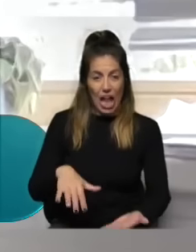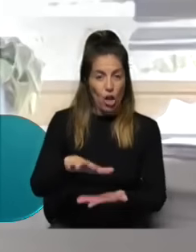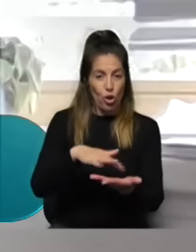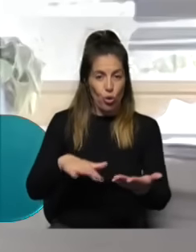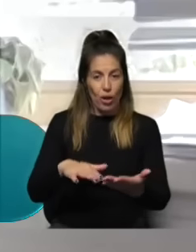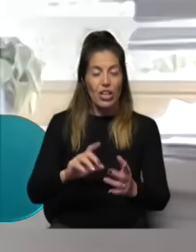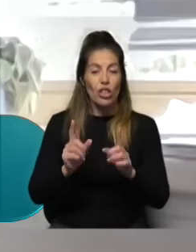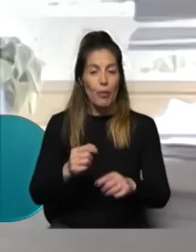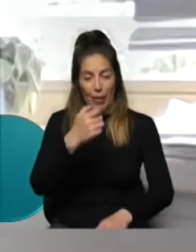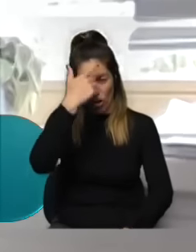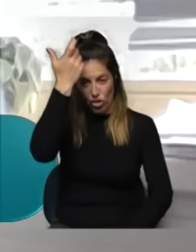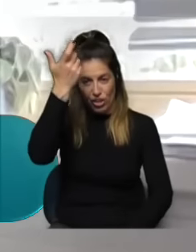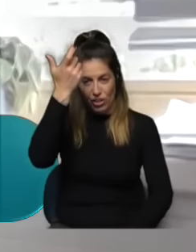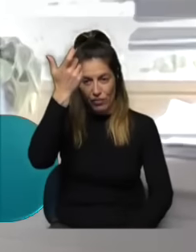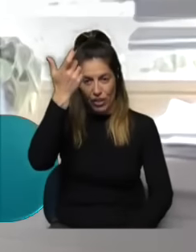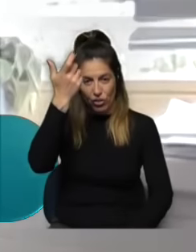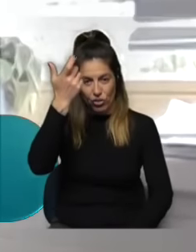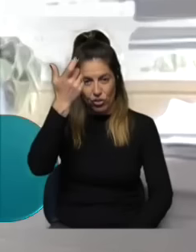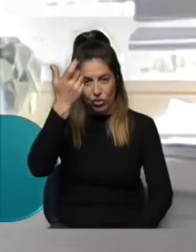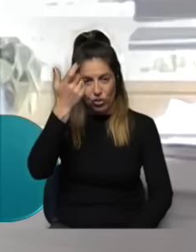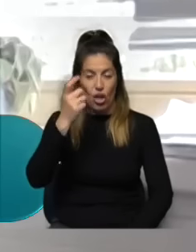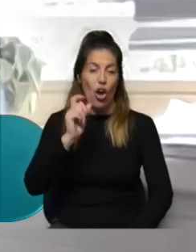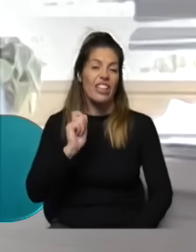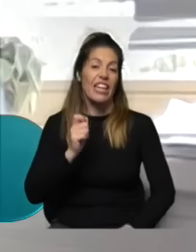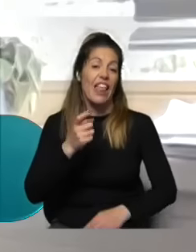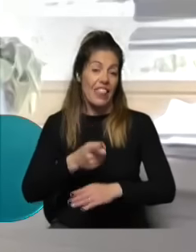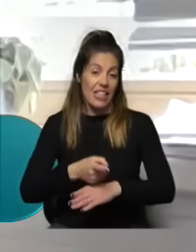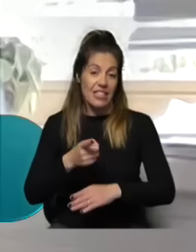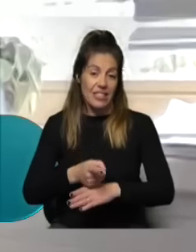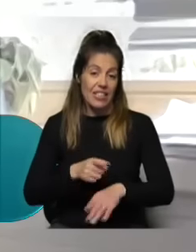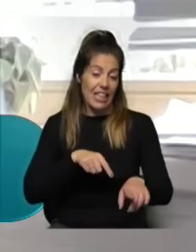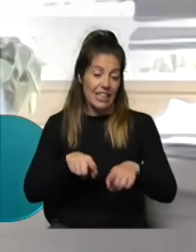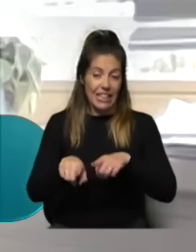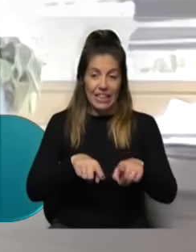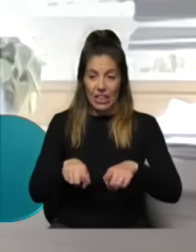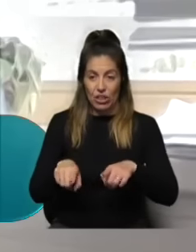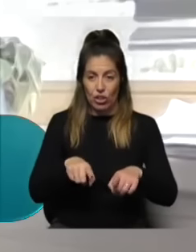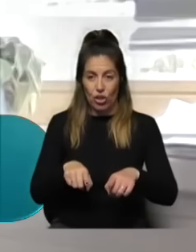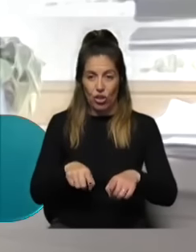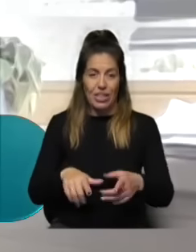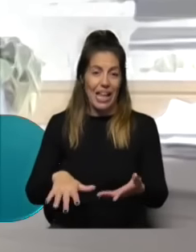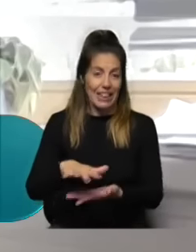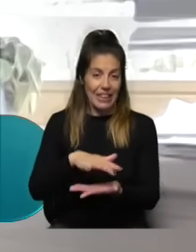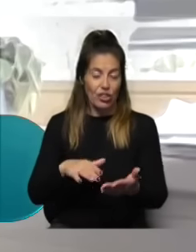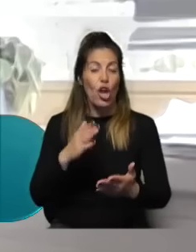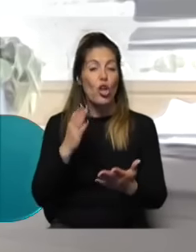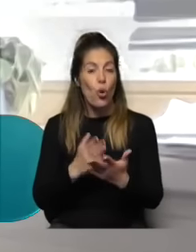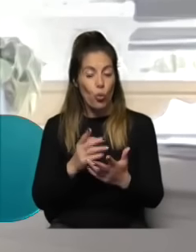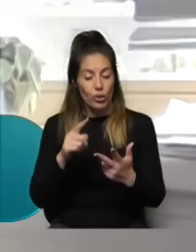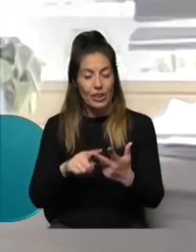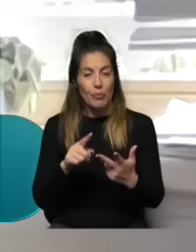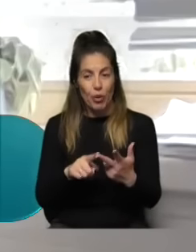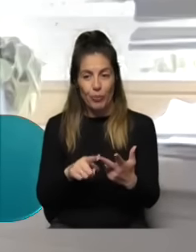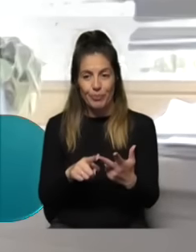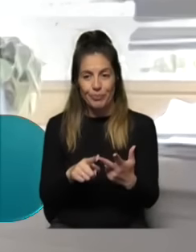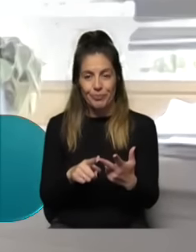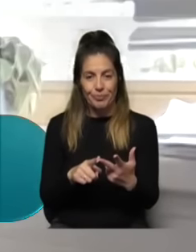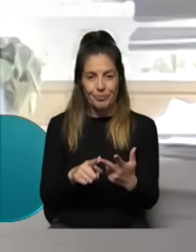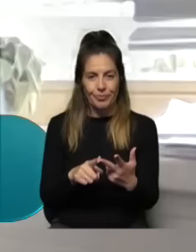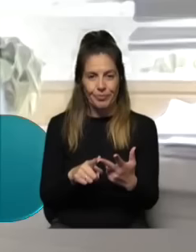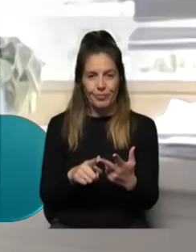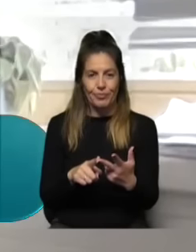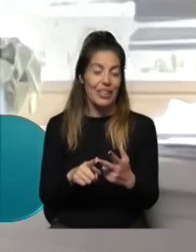los científicos o quienes toman decisiones, ¿no?, y gestionan el territorio. Y lo último es que, bueno, que